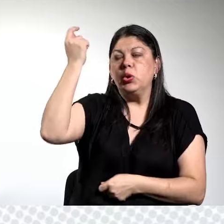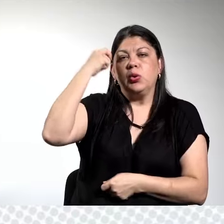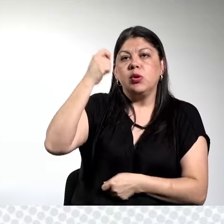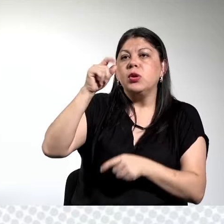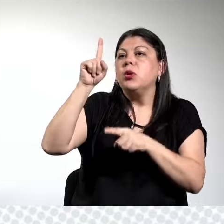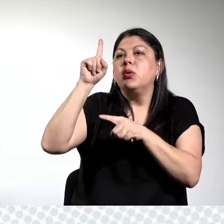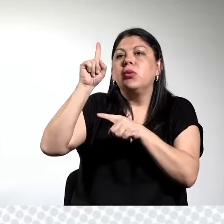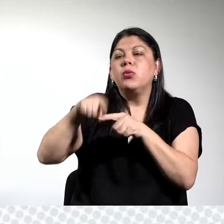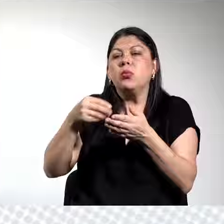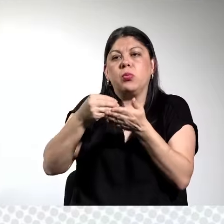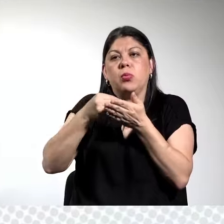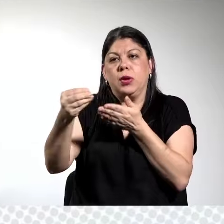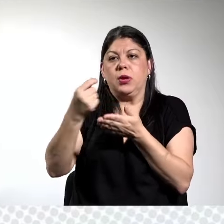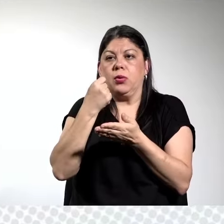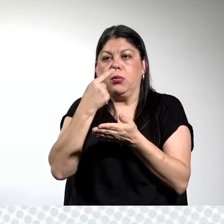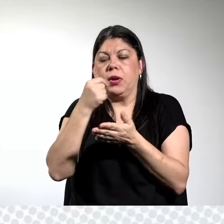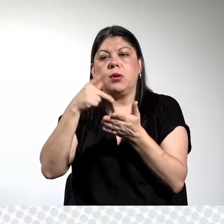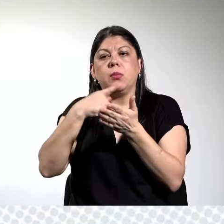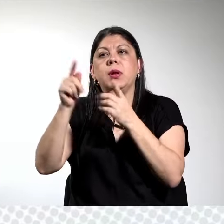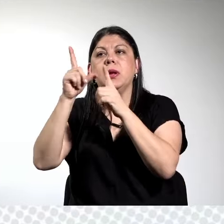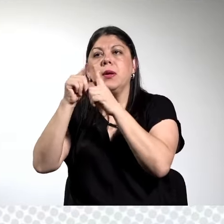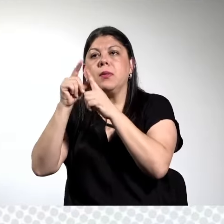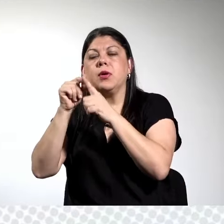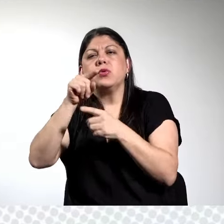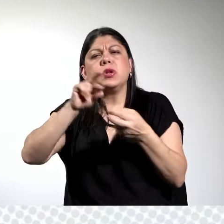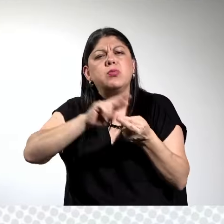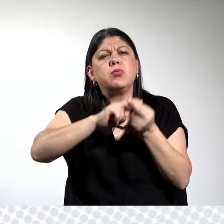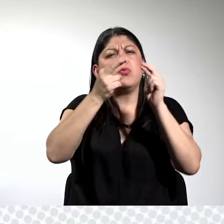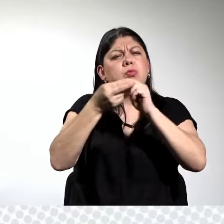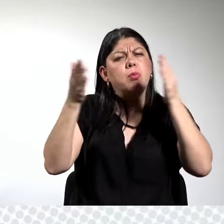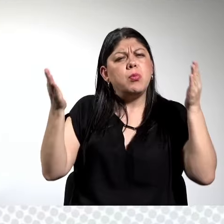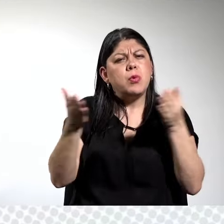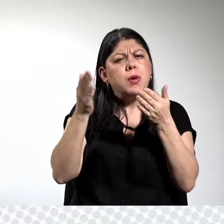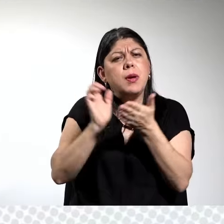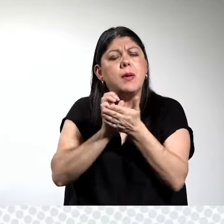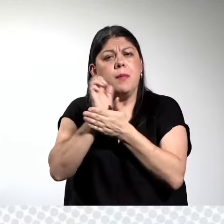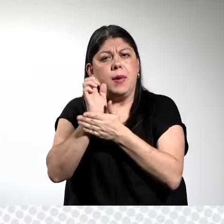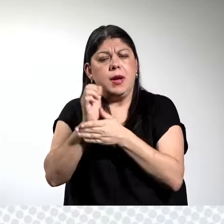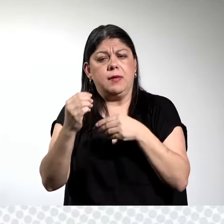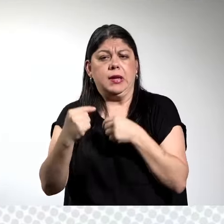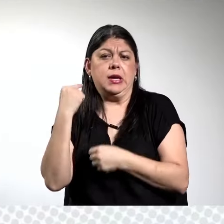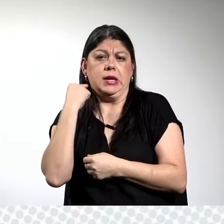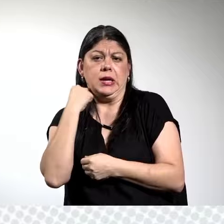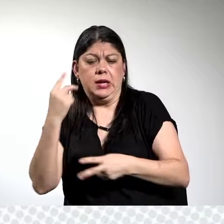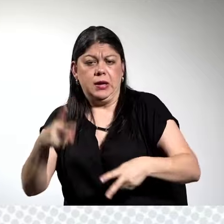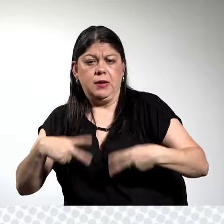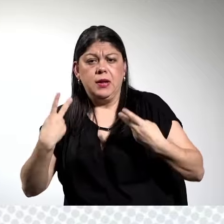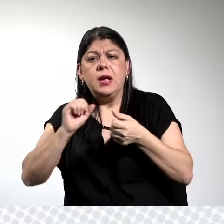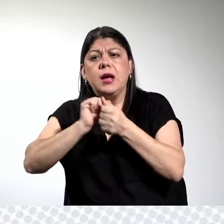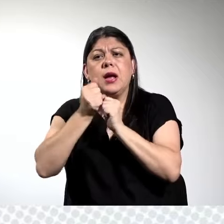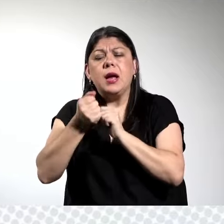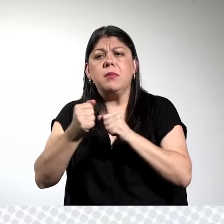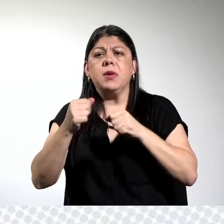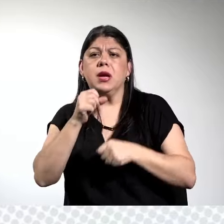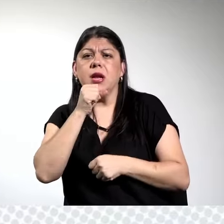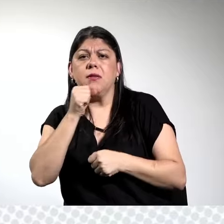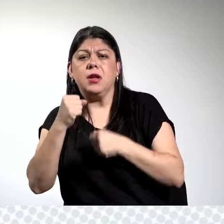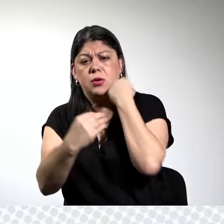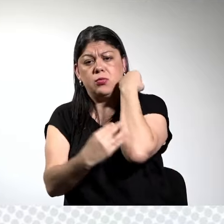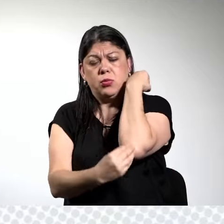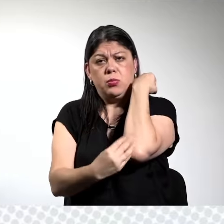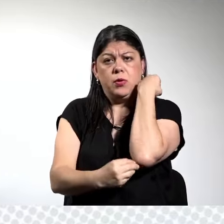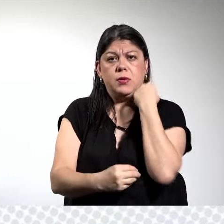no cubren ni medicinas ni alquiler. ¿Qué reforma impulsará para evitar que el encarecimiento convierta la vejez en una etapa de